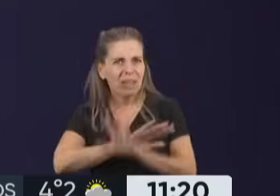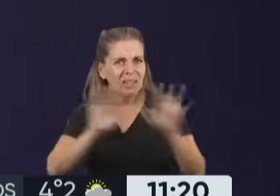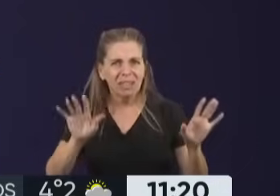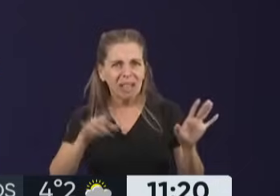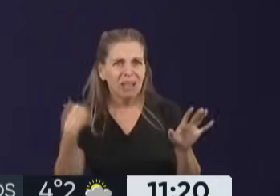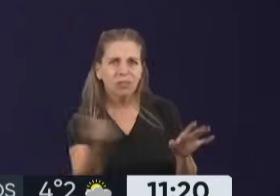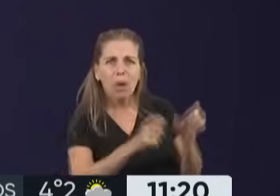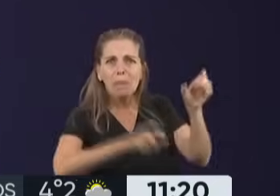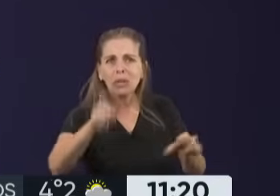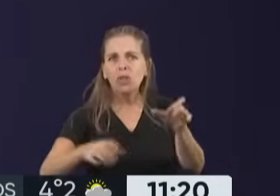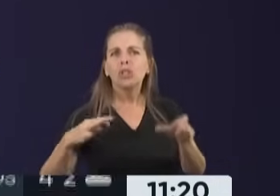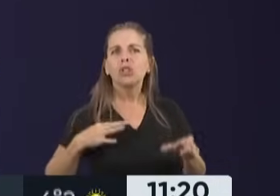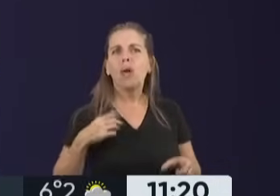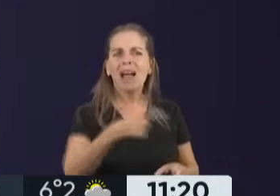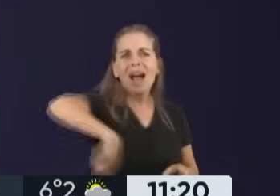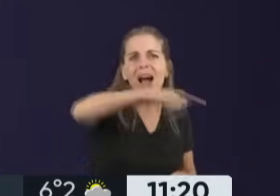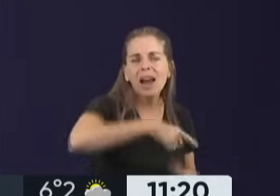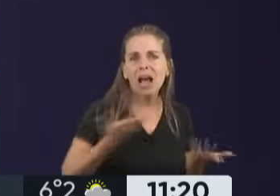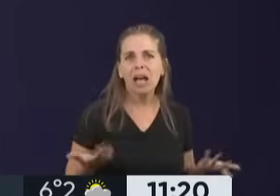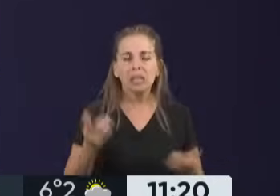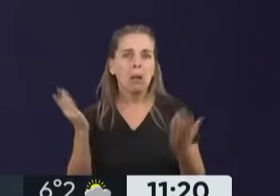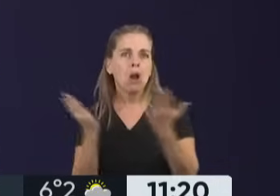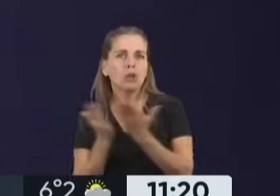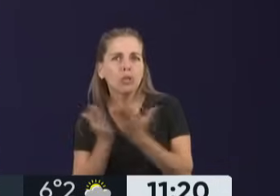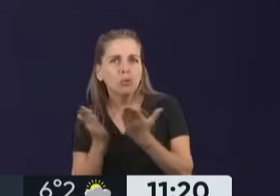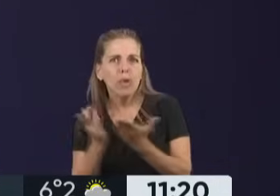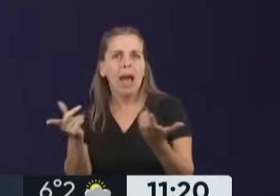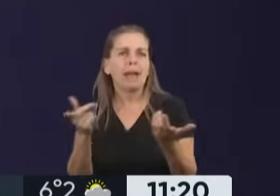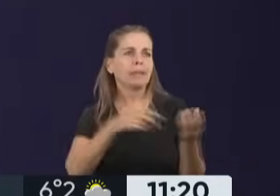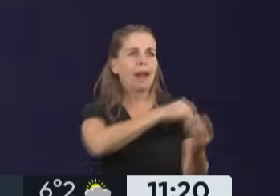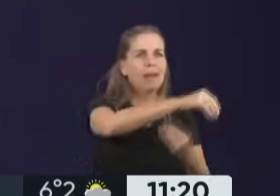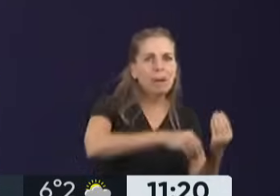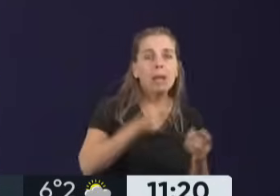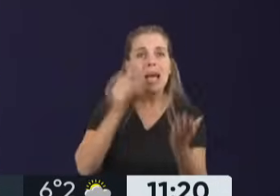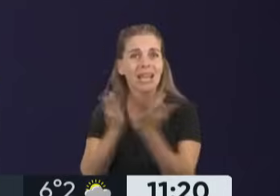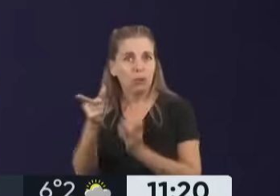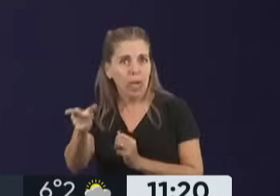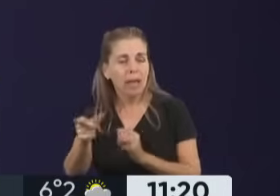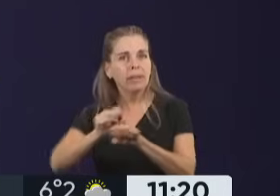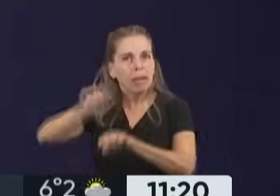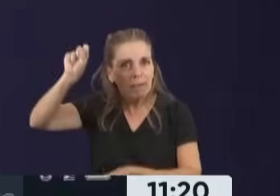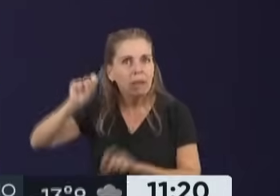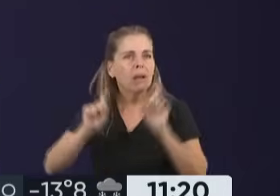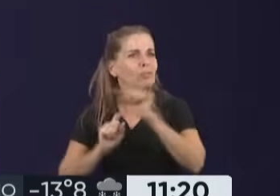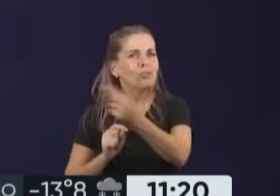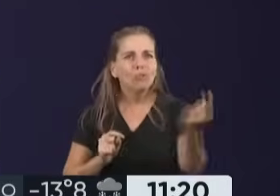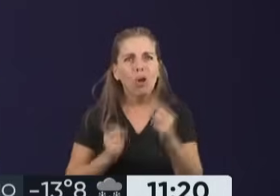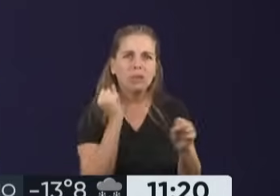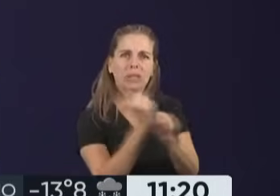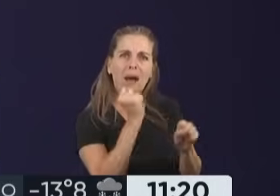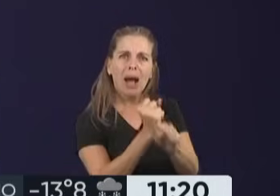Aporta el ciudadano que llega a la universidad y se va con un título, pero también aporta el que no logra llegar a la